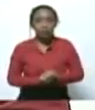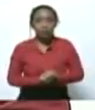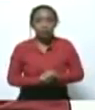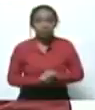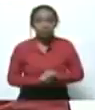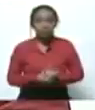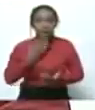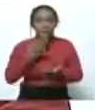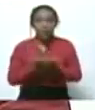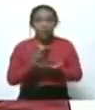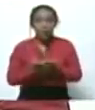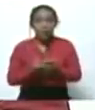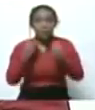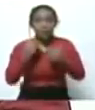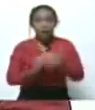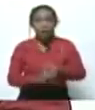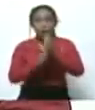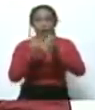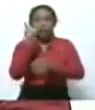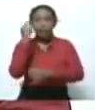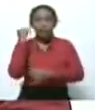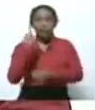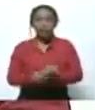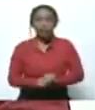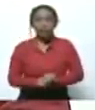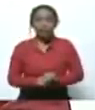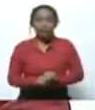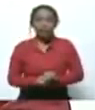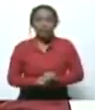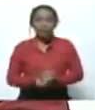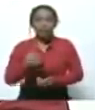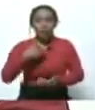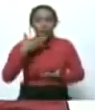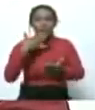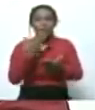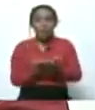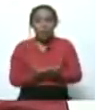las propuestas para los delegados y las delegadas. Yo les pido,